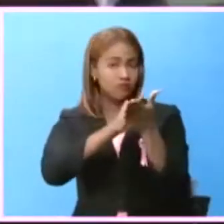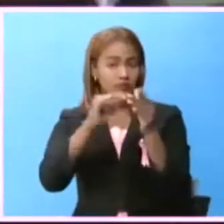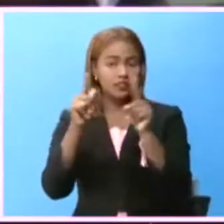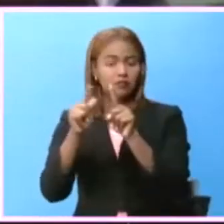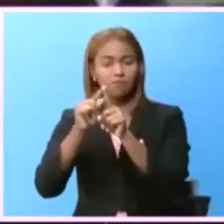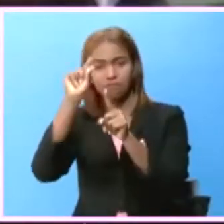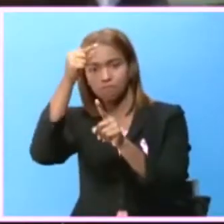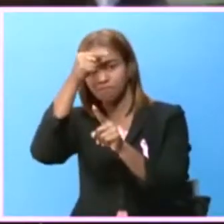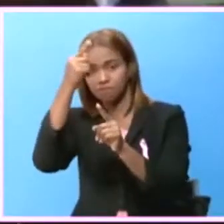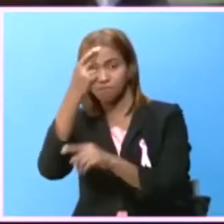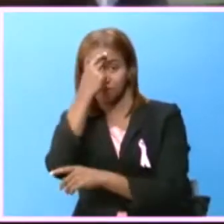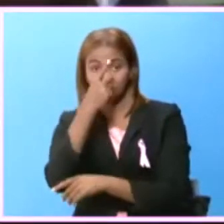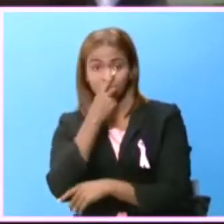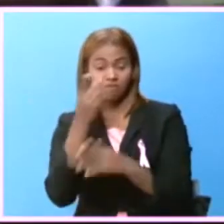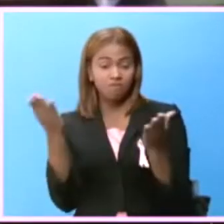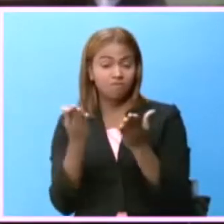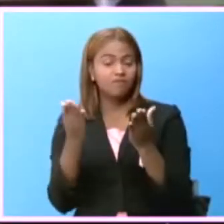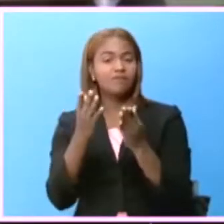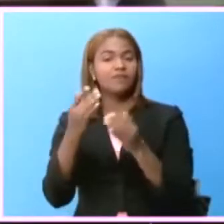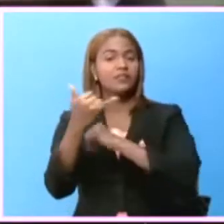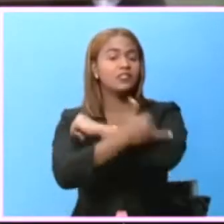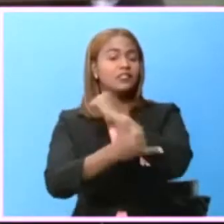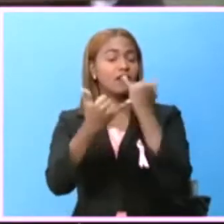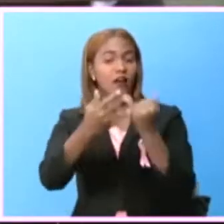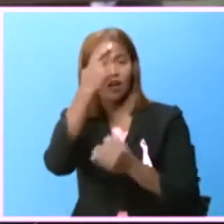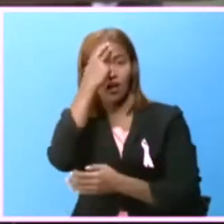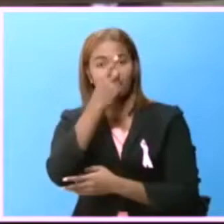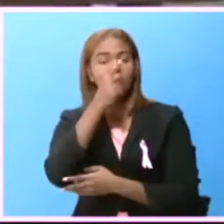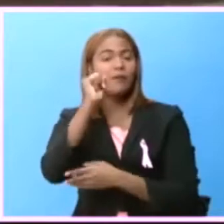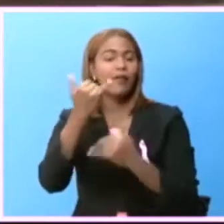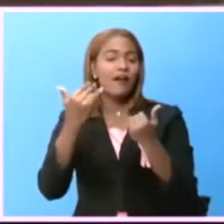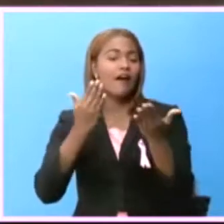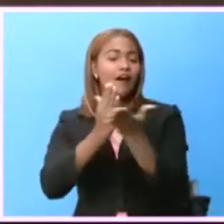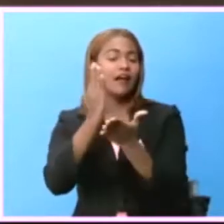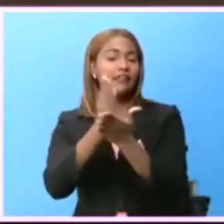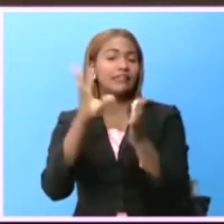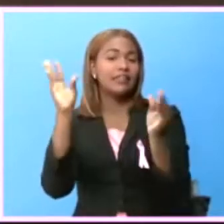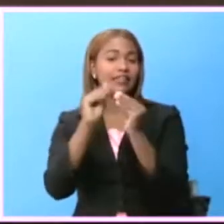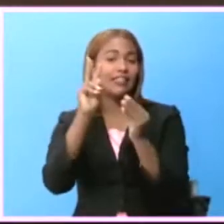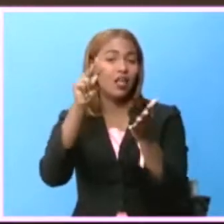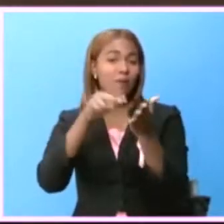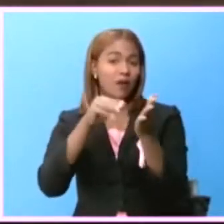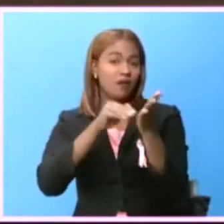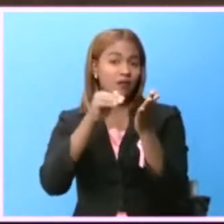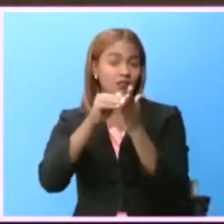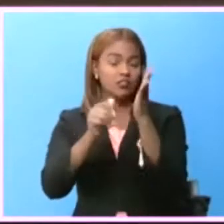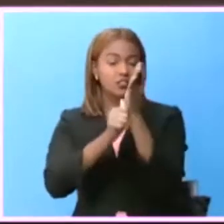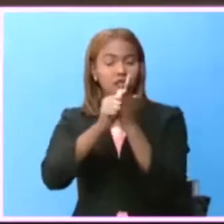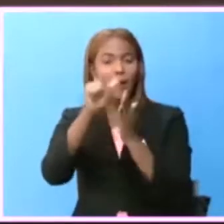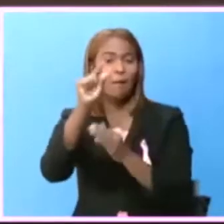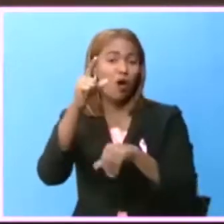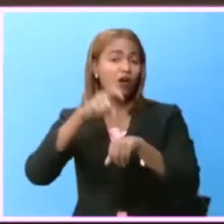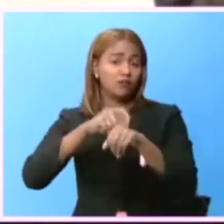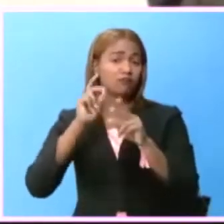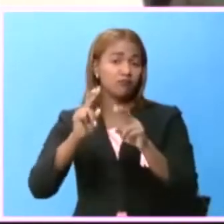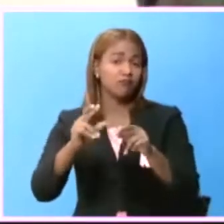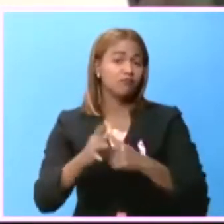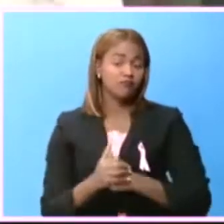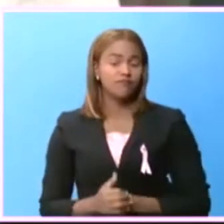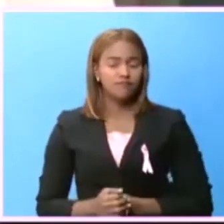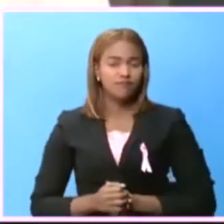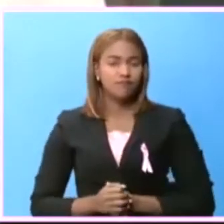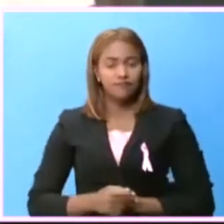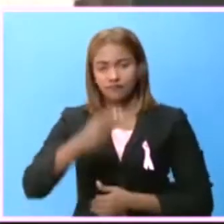y la República Dominicana con el fin de colaborar en la movilización de inversiones En energía turismo y otros